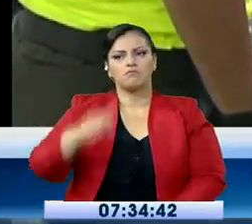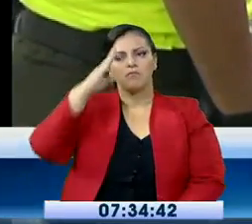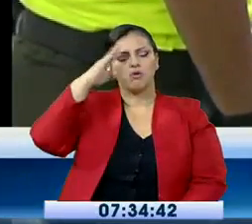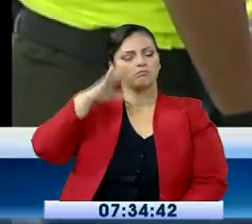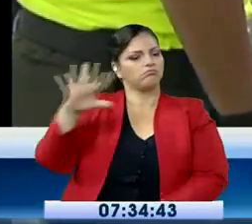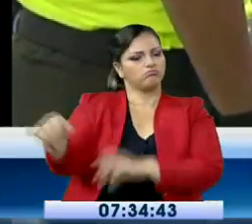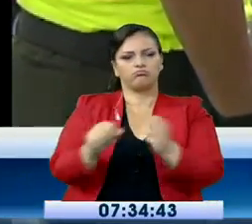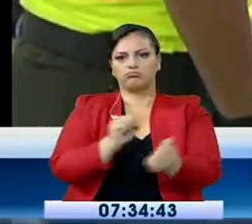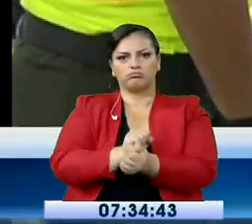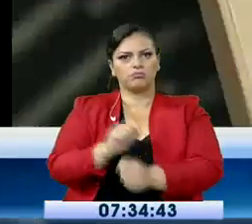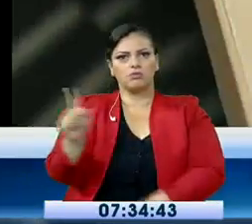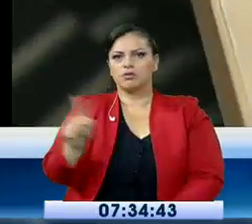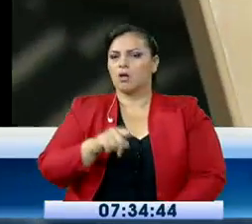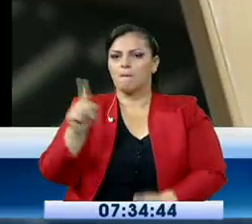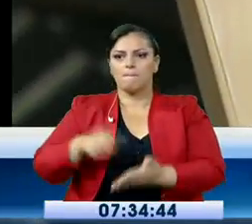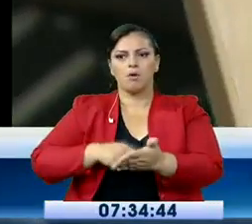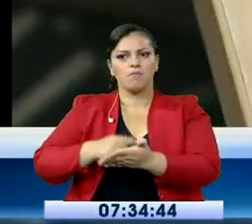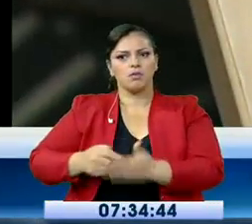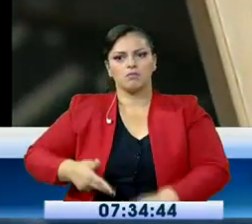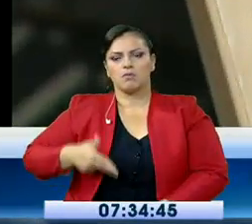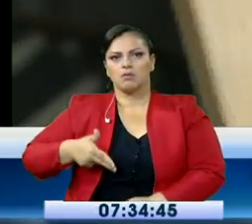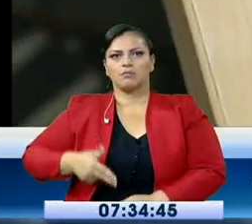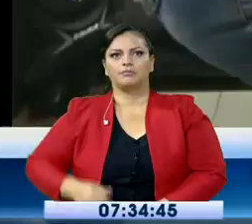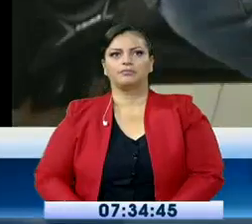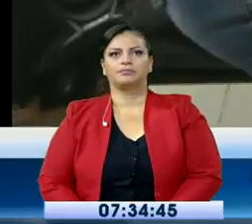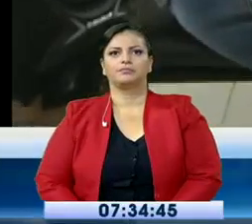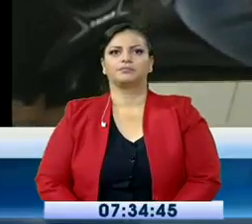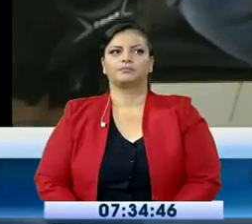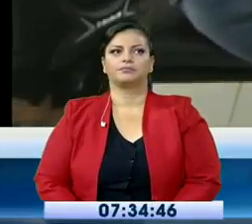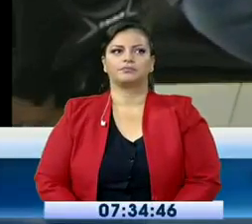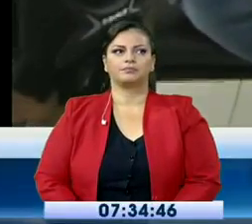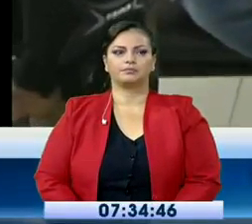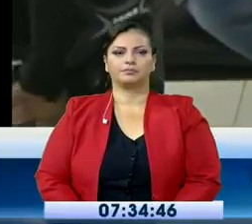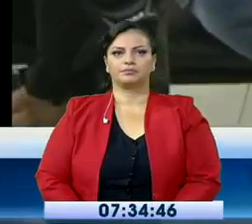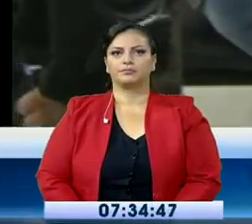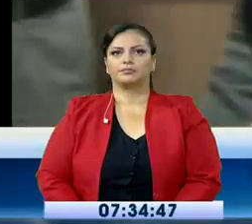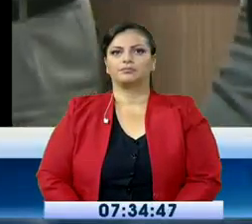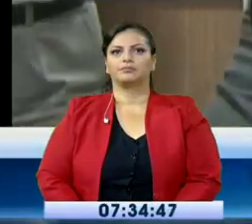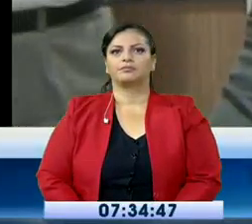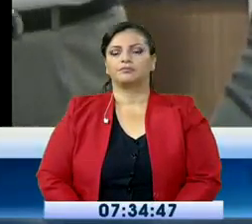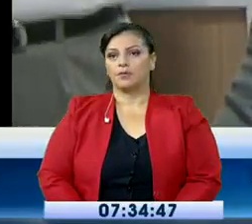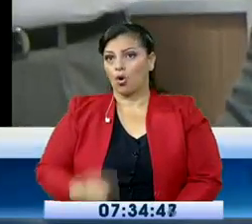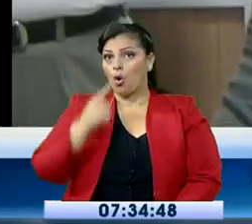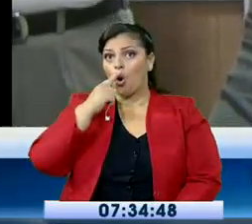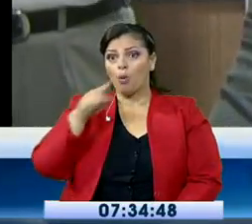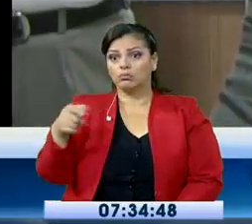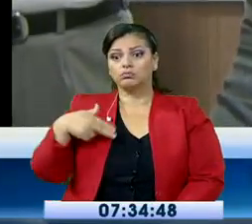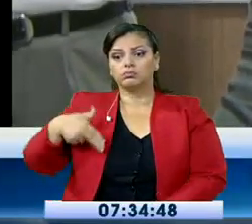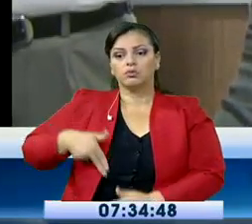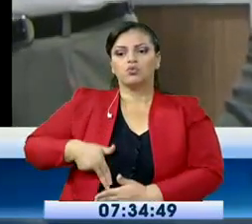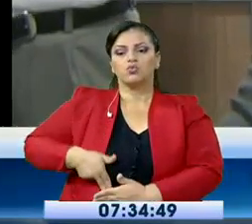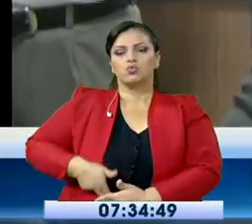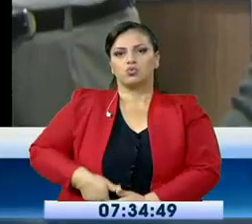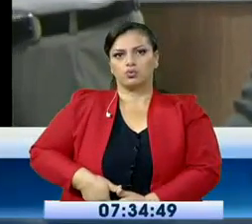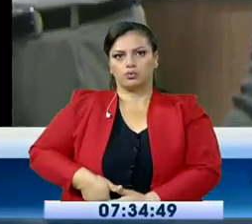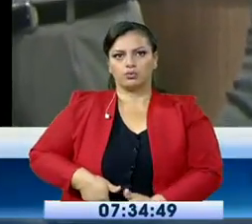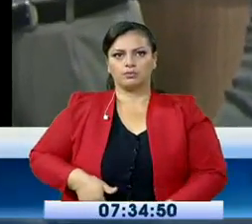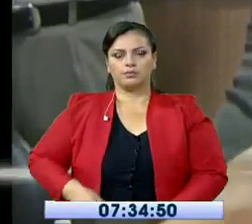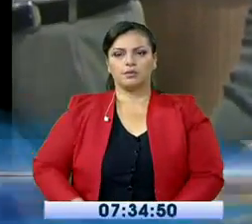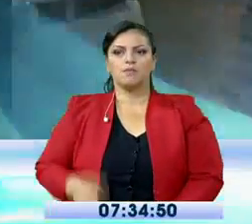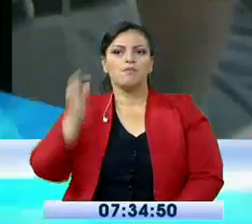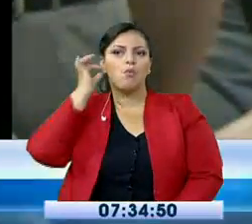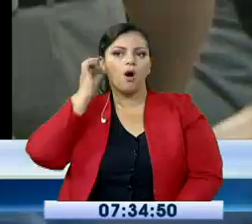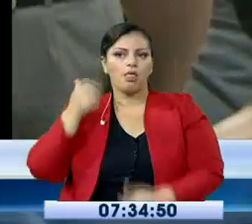agentes policiales. Me han presentado un caso de un ciudadano que ha andado con un arma y que indica a la